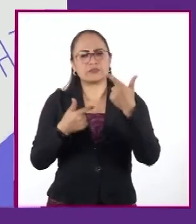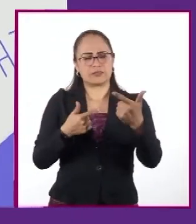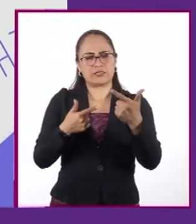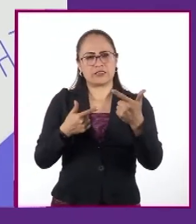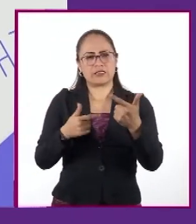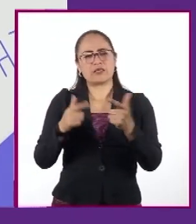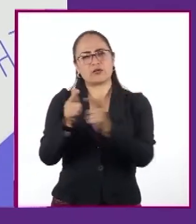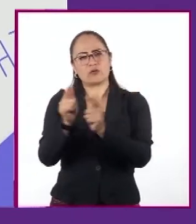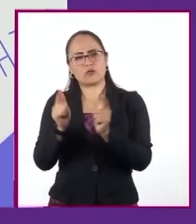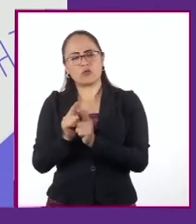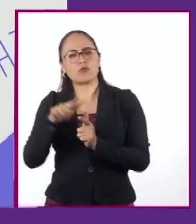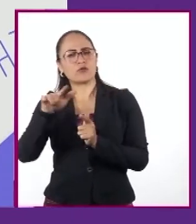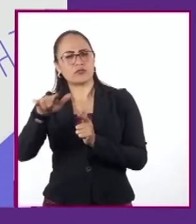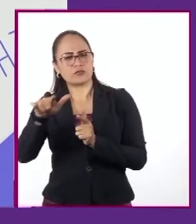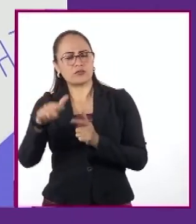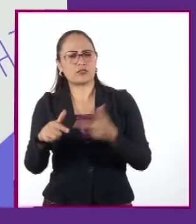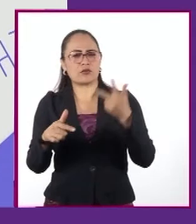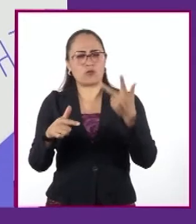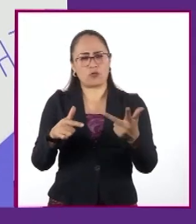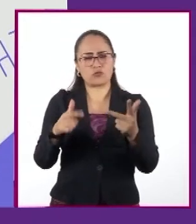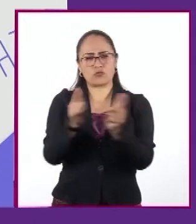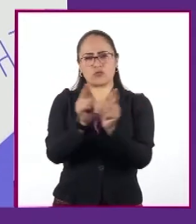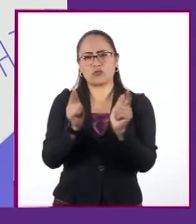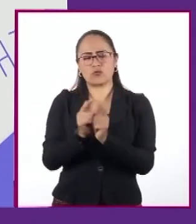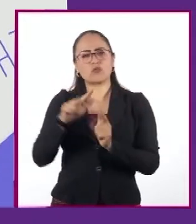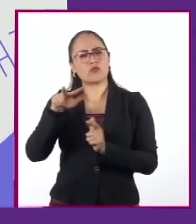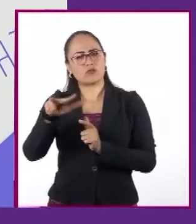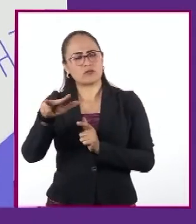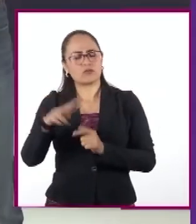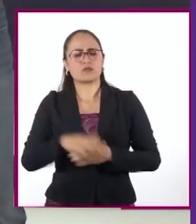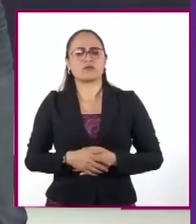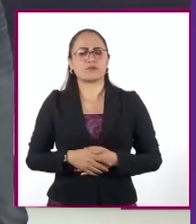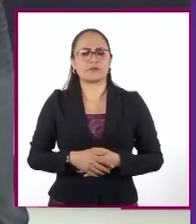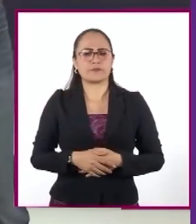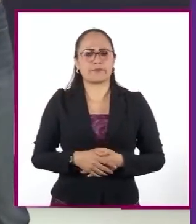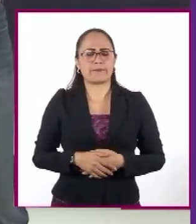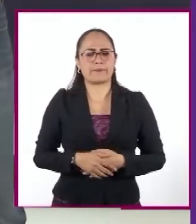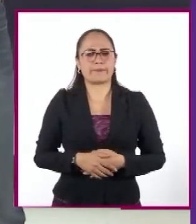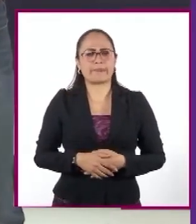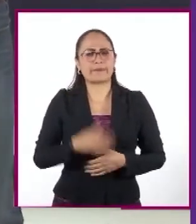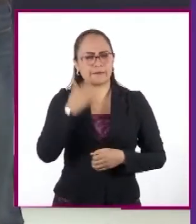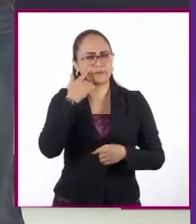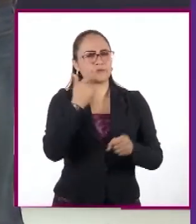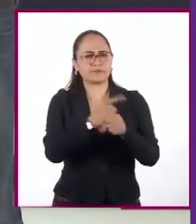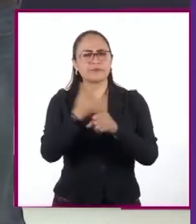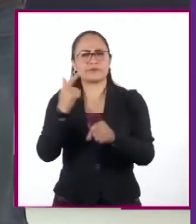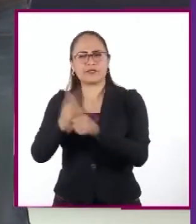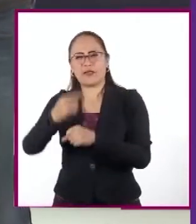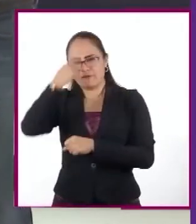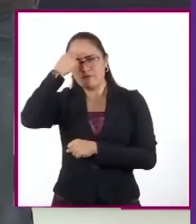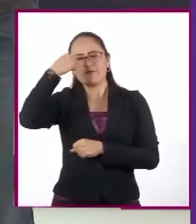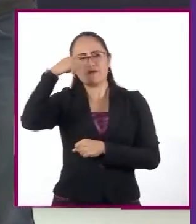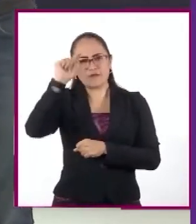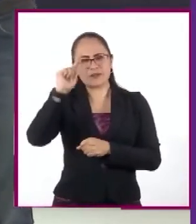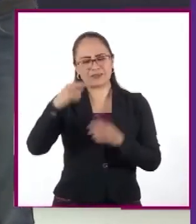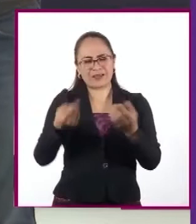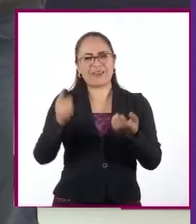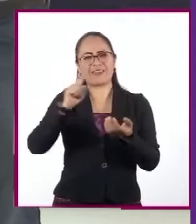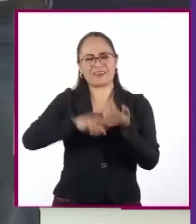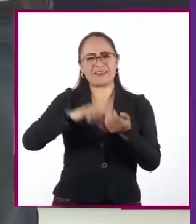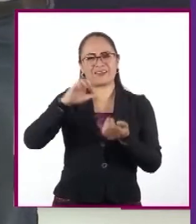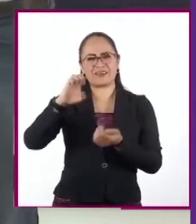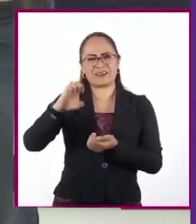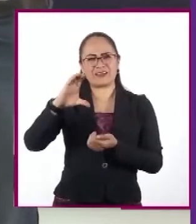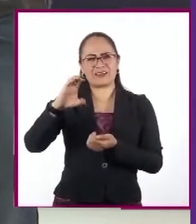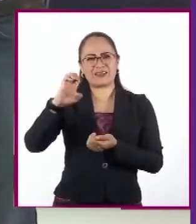para el grupo 17 y 8 para el grupo 18. Una manera de identificar fácilmente los electrones de valencia en